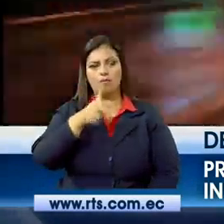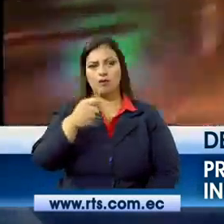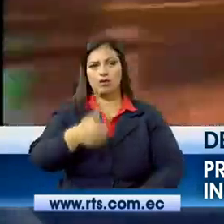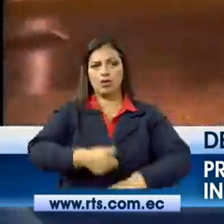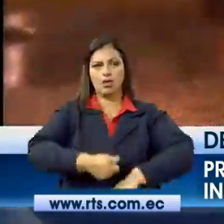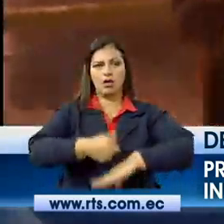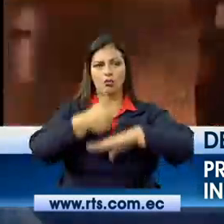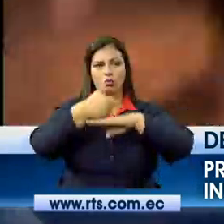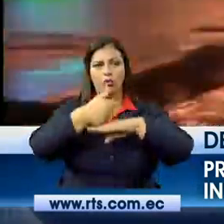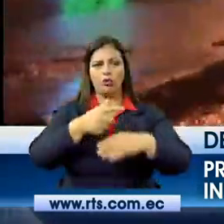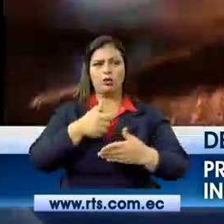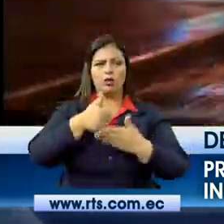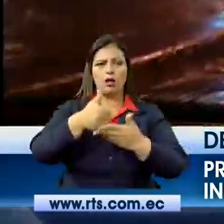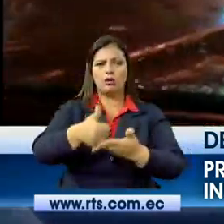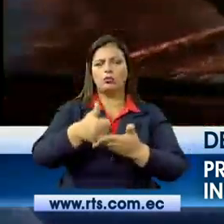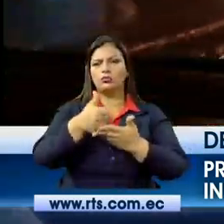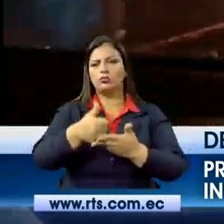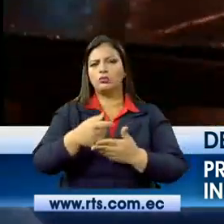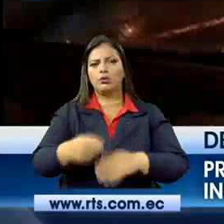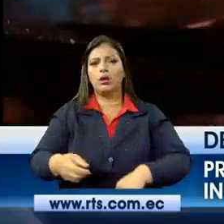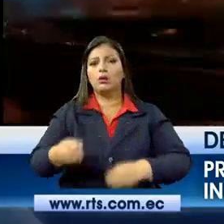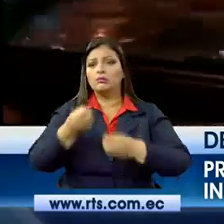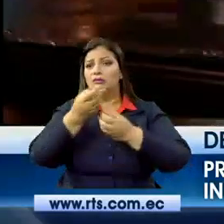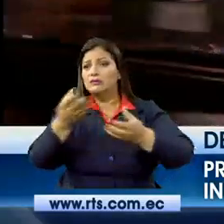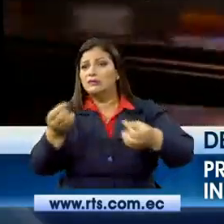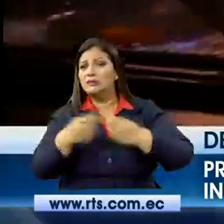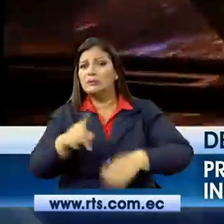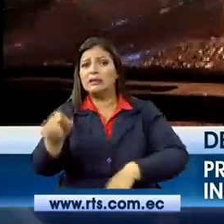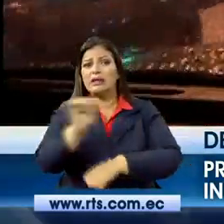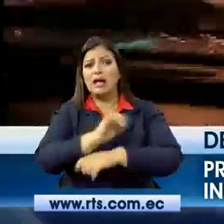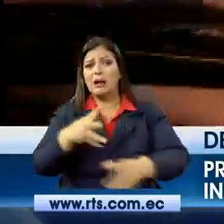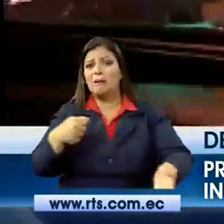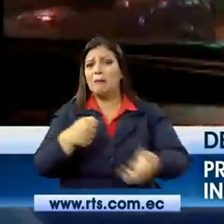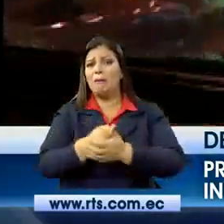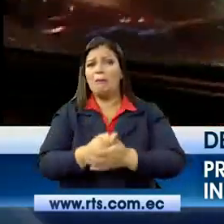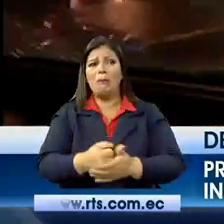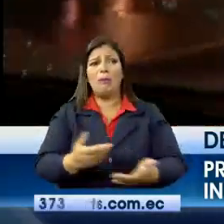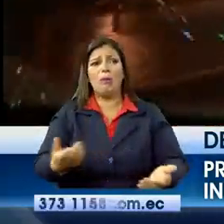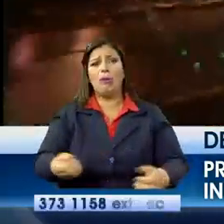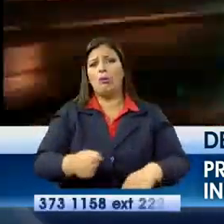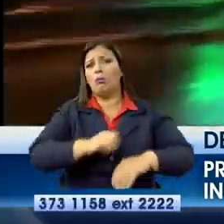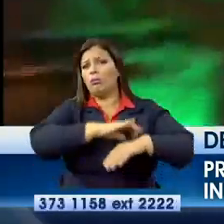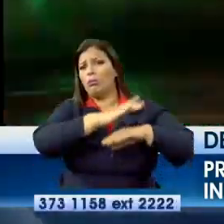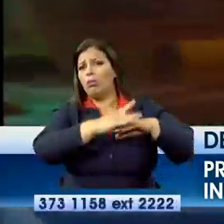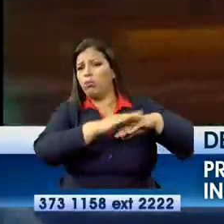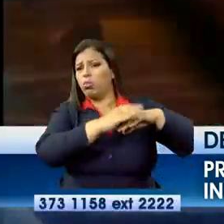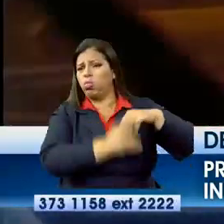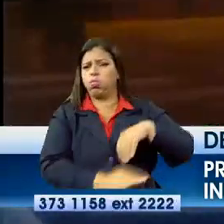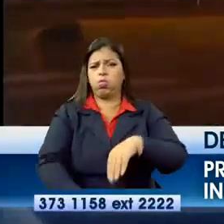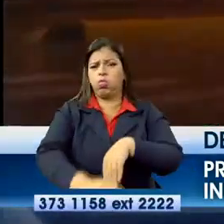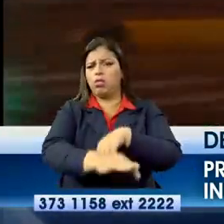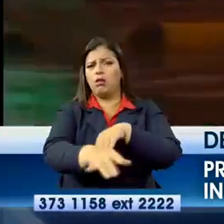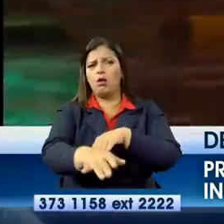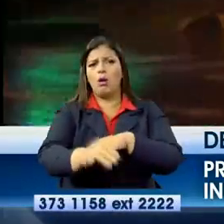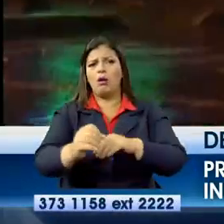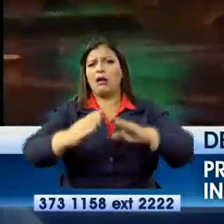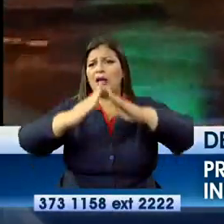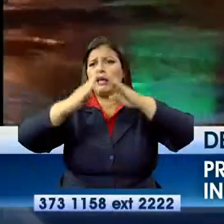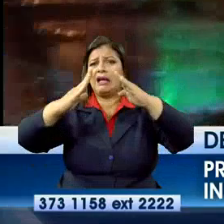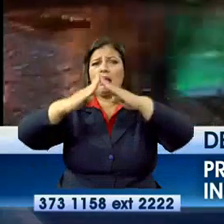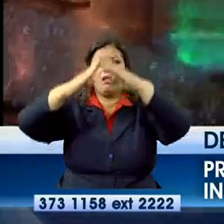de socorro no reportaron ningún tipo de siniestros, como deslizamientos de tierra o